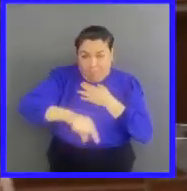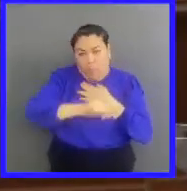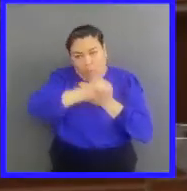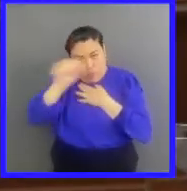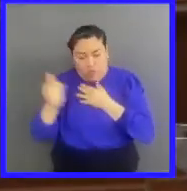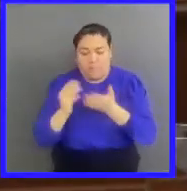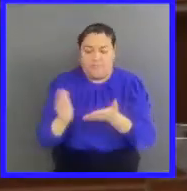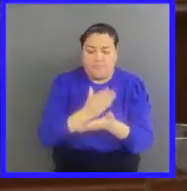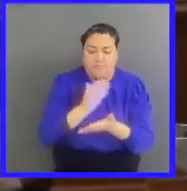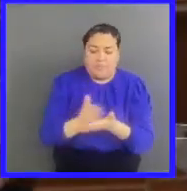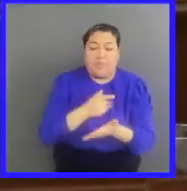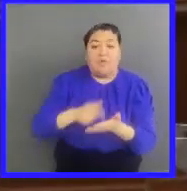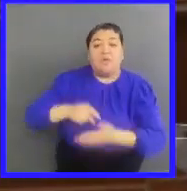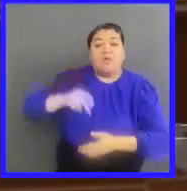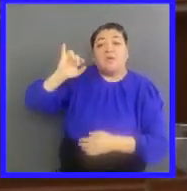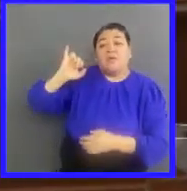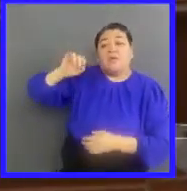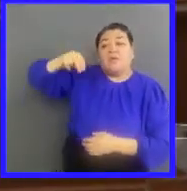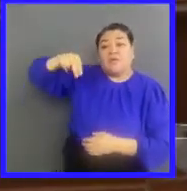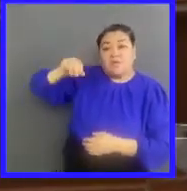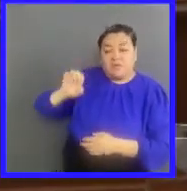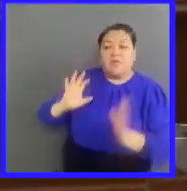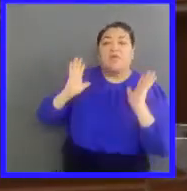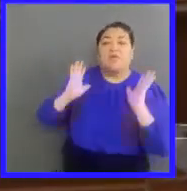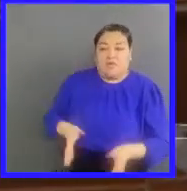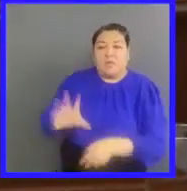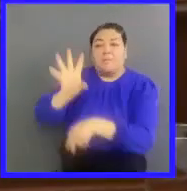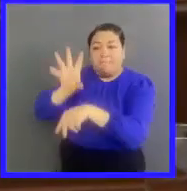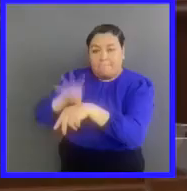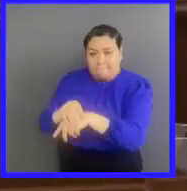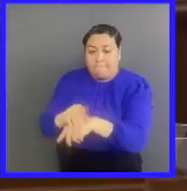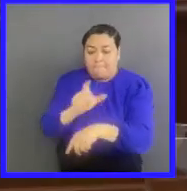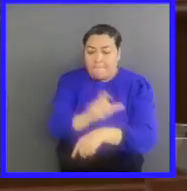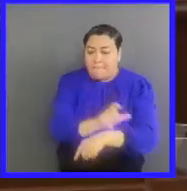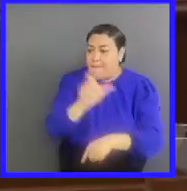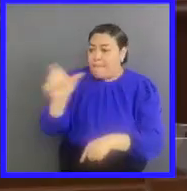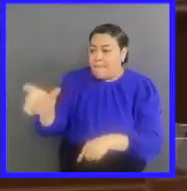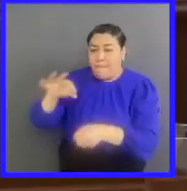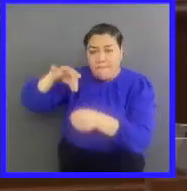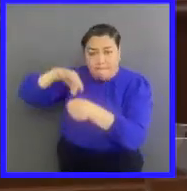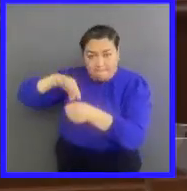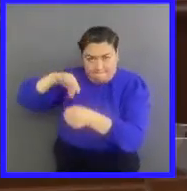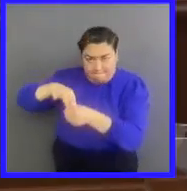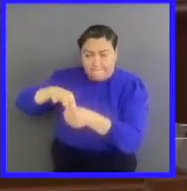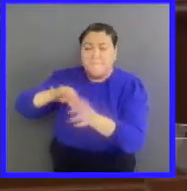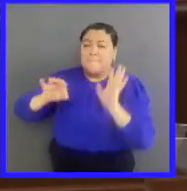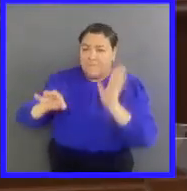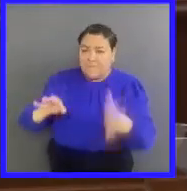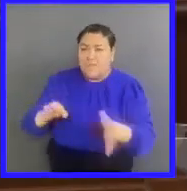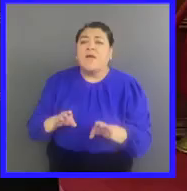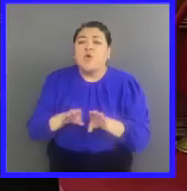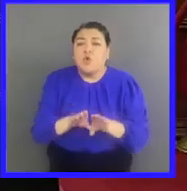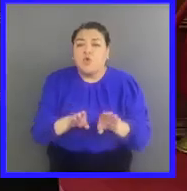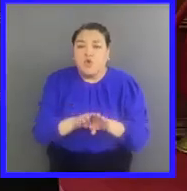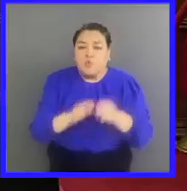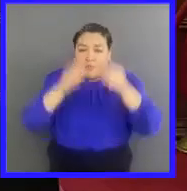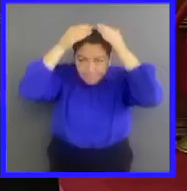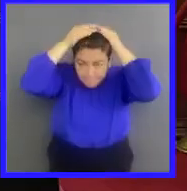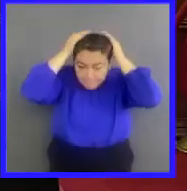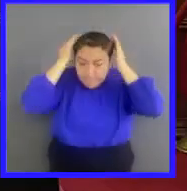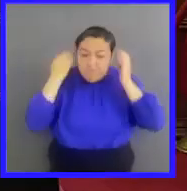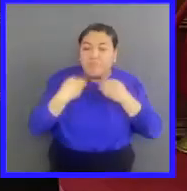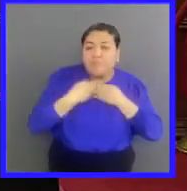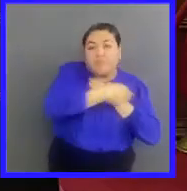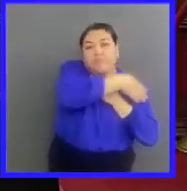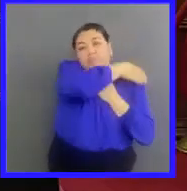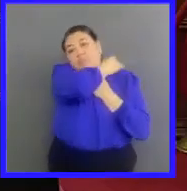Nacional Electoral ya también le otorgó su credencial de elector, también con el uso del hijab. No debemos